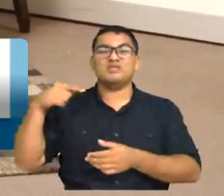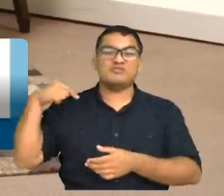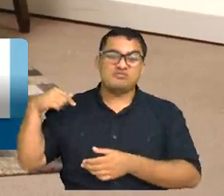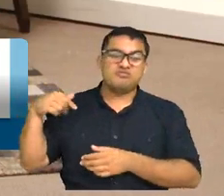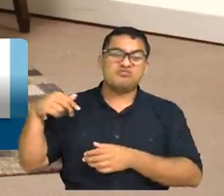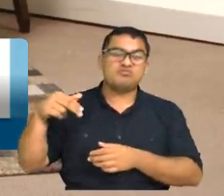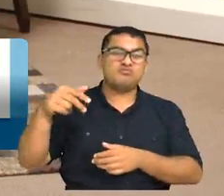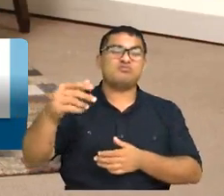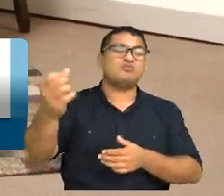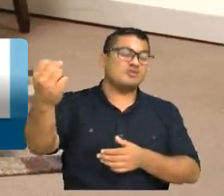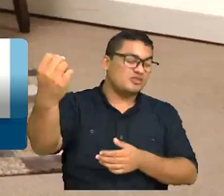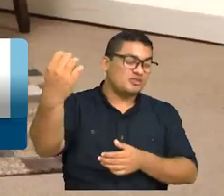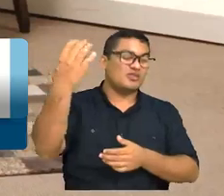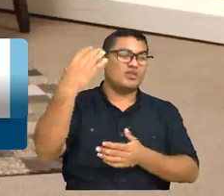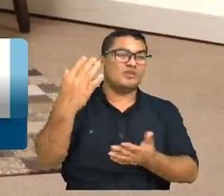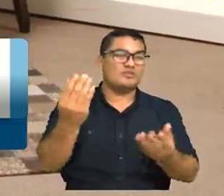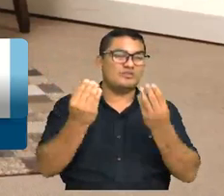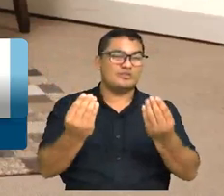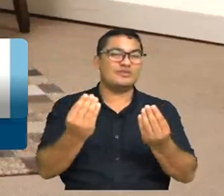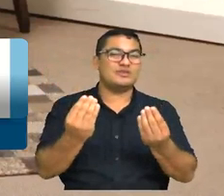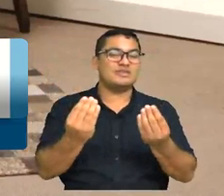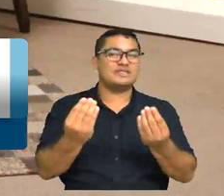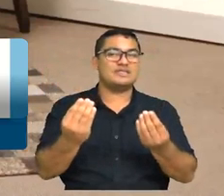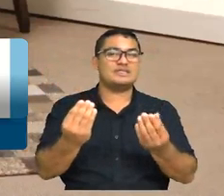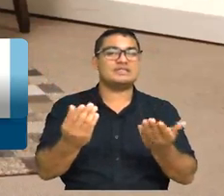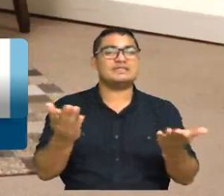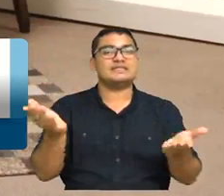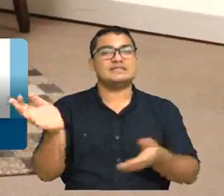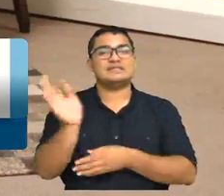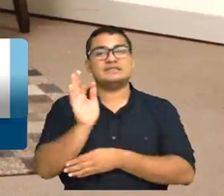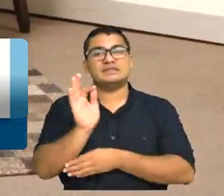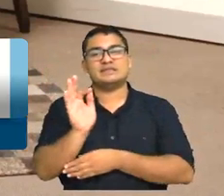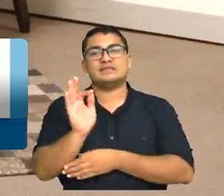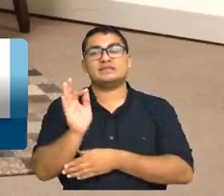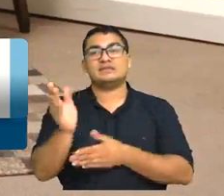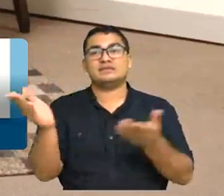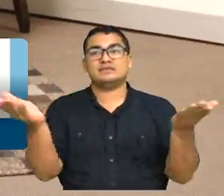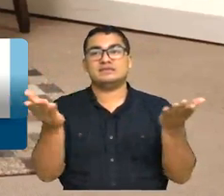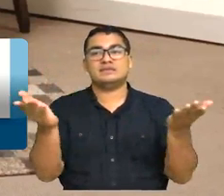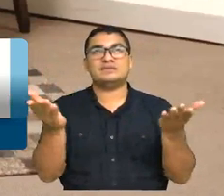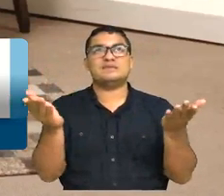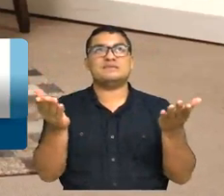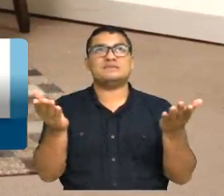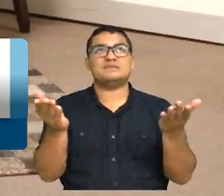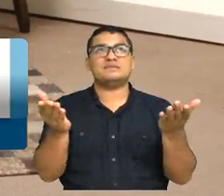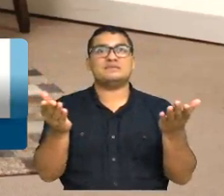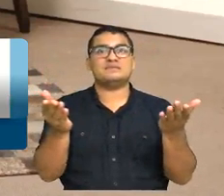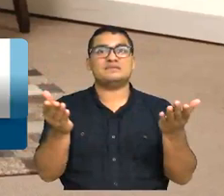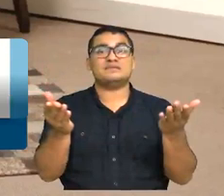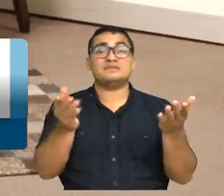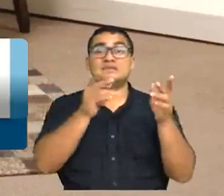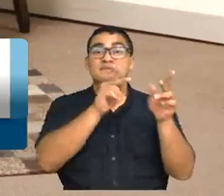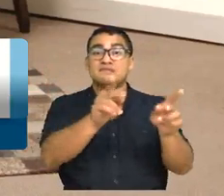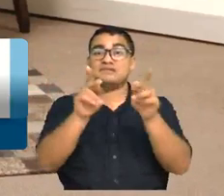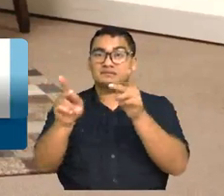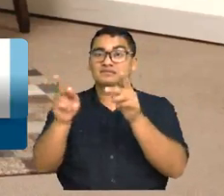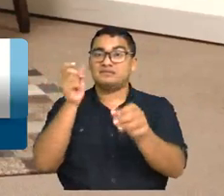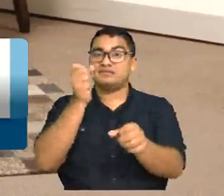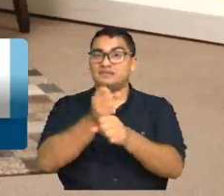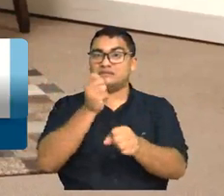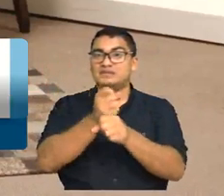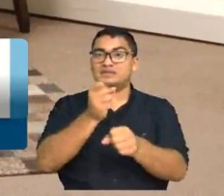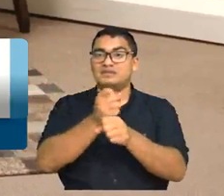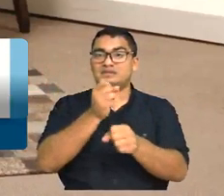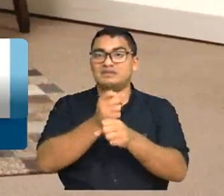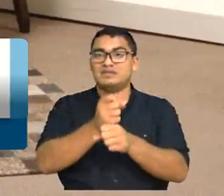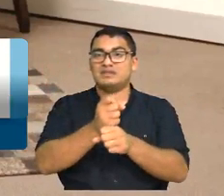y se exponen mucho al sol también, que es otro factor. Tienen que andar en la calle porque incluso hay personas que trabajan, por